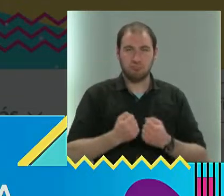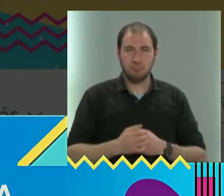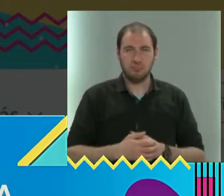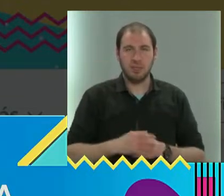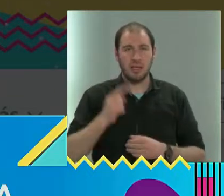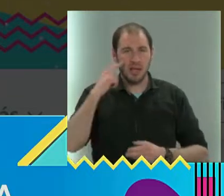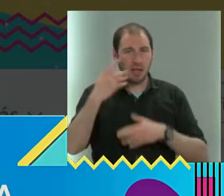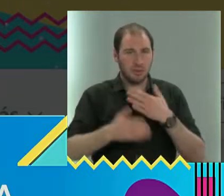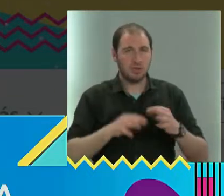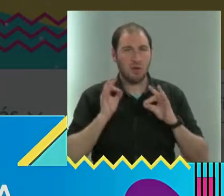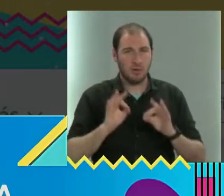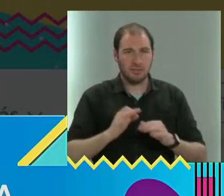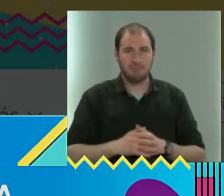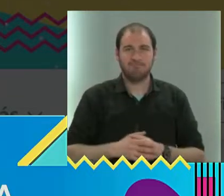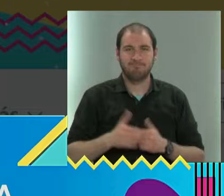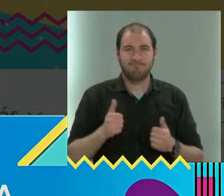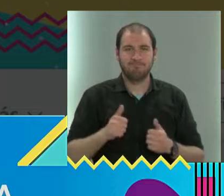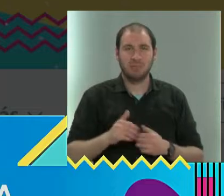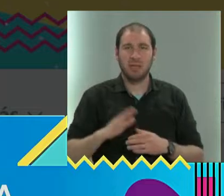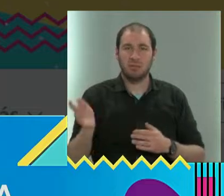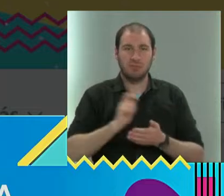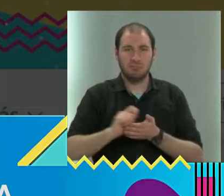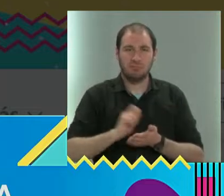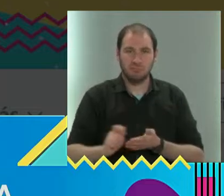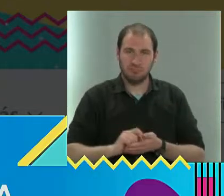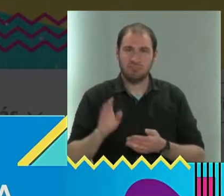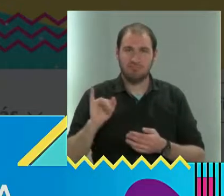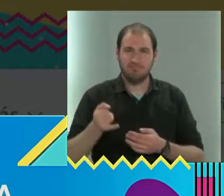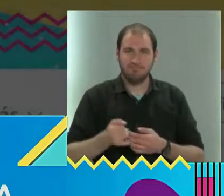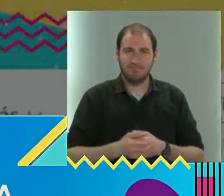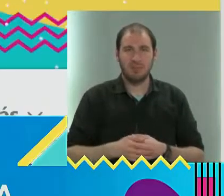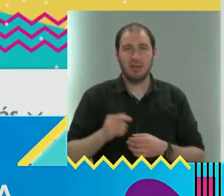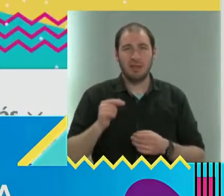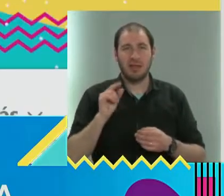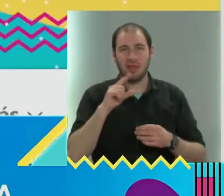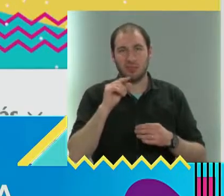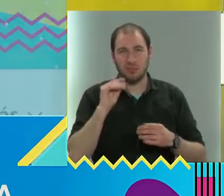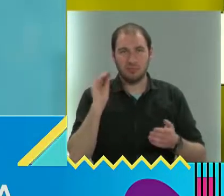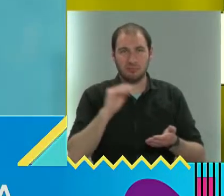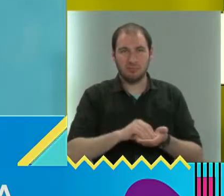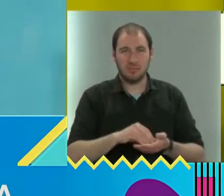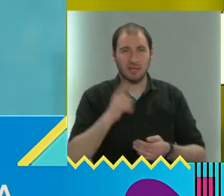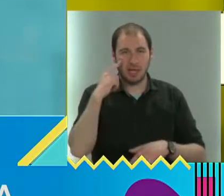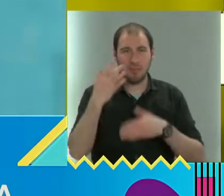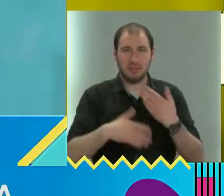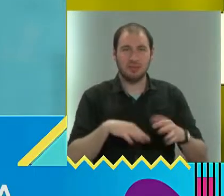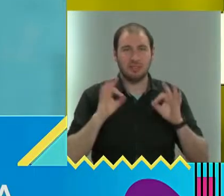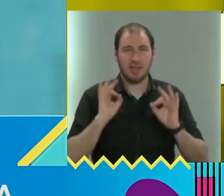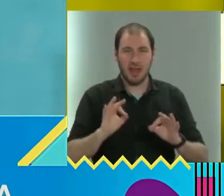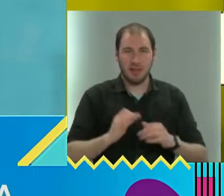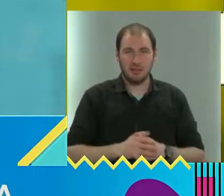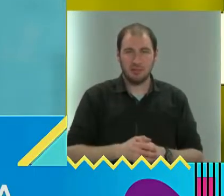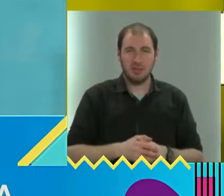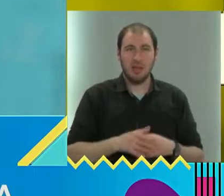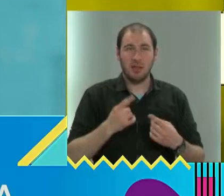Formación integral. Perfecto. ¿Está todo escrito? Sí. Perfecto. Entonces, abanico de desafíos, formación integral y